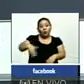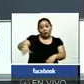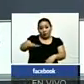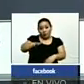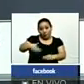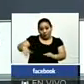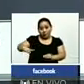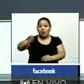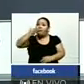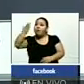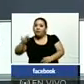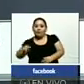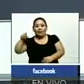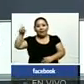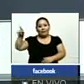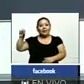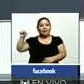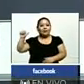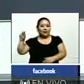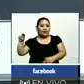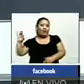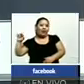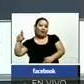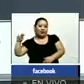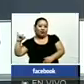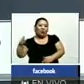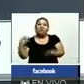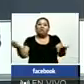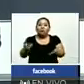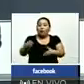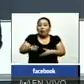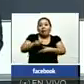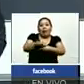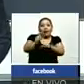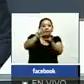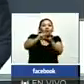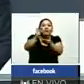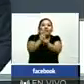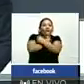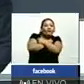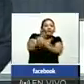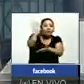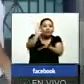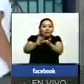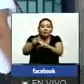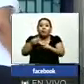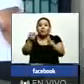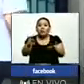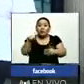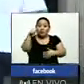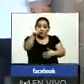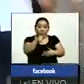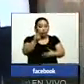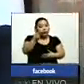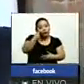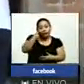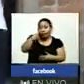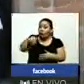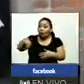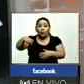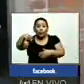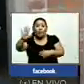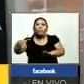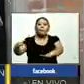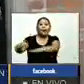el departamento de Morazán, se desarrolló una jornada de abatización. Como parte de la Jornada Nacional de la